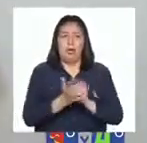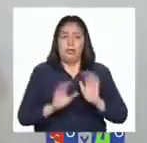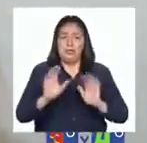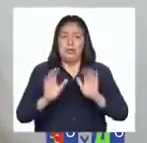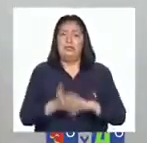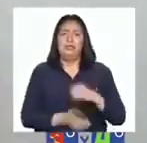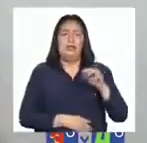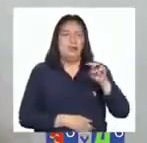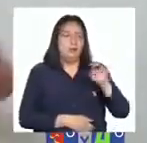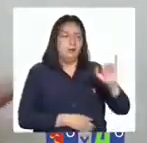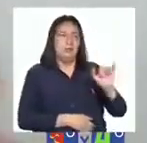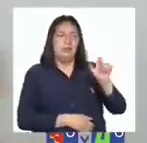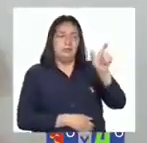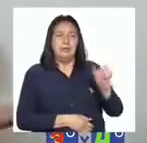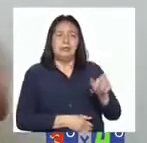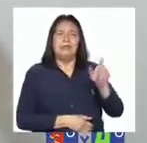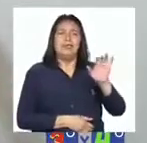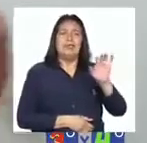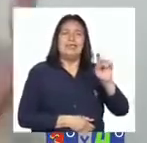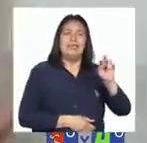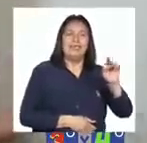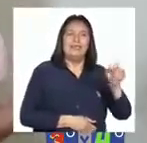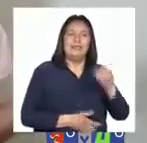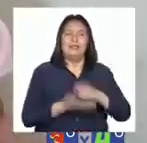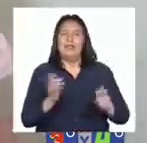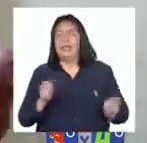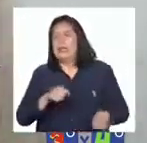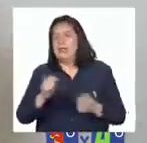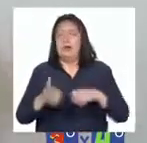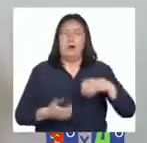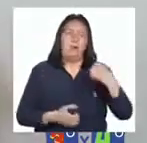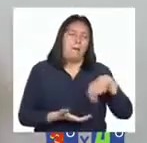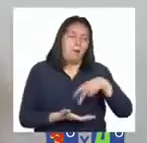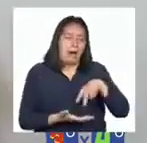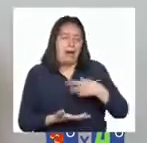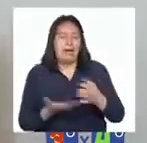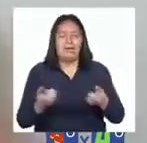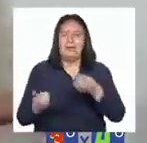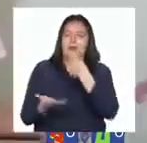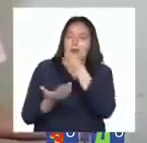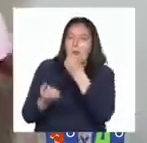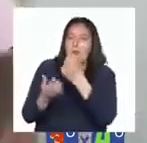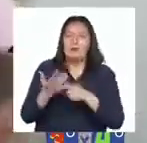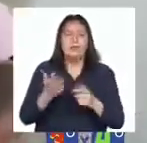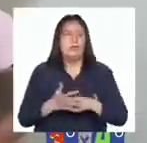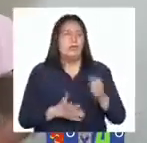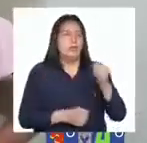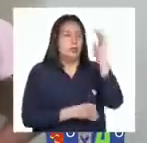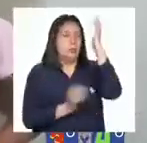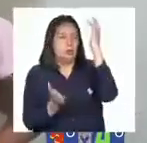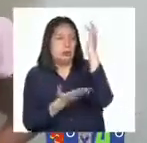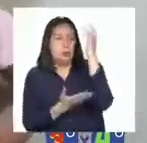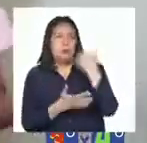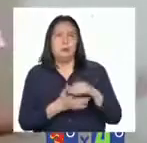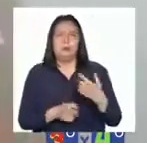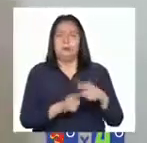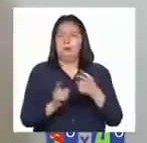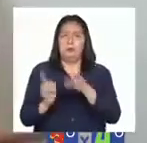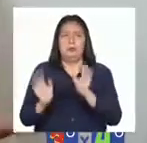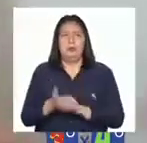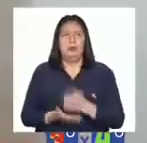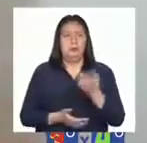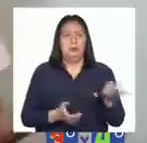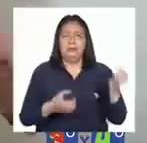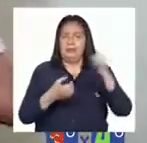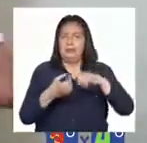de ceniza celebramos los carnavales con danzas, comidas y yunzas y varias actividades con